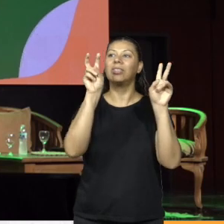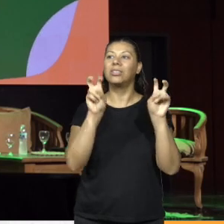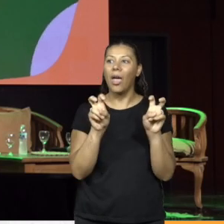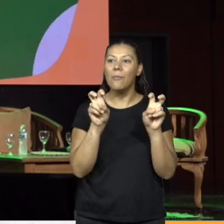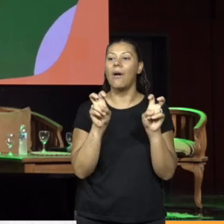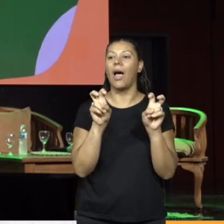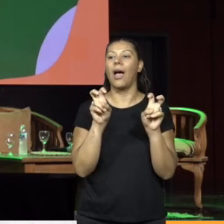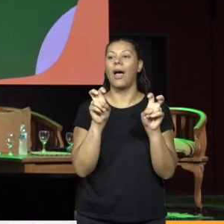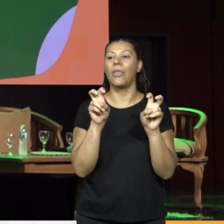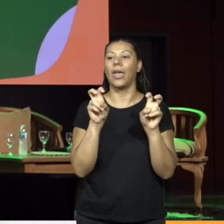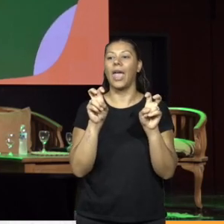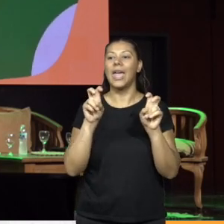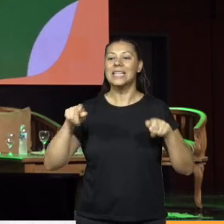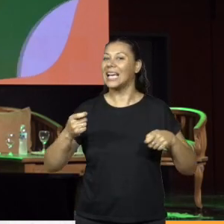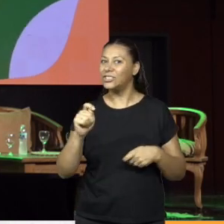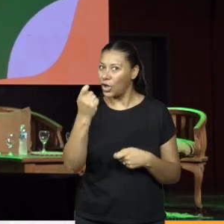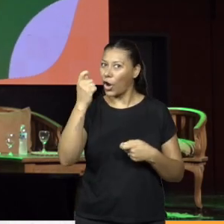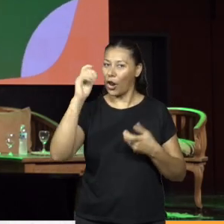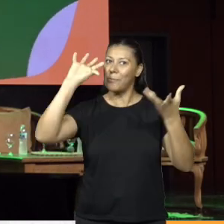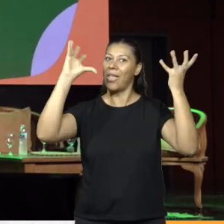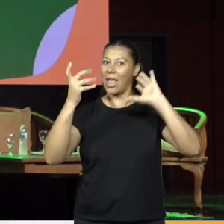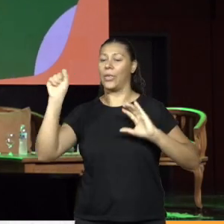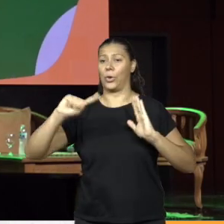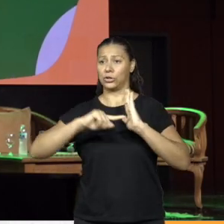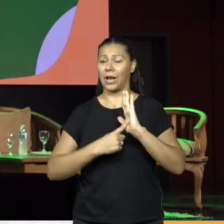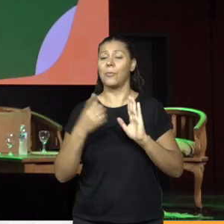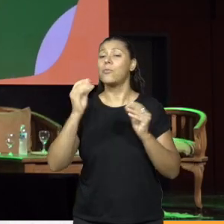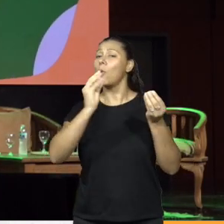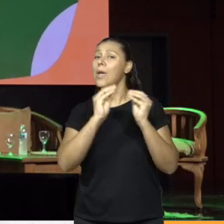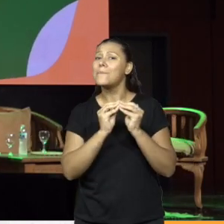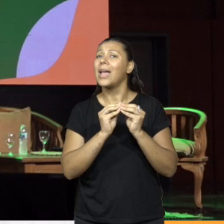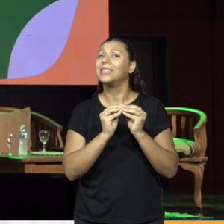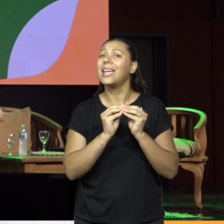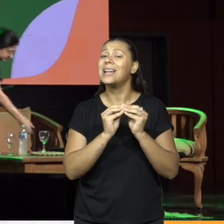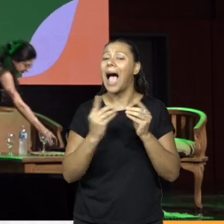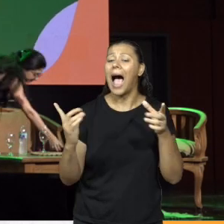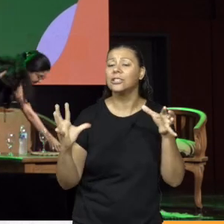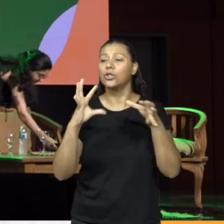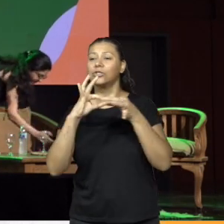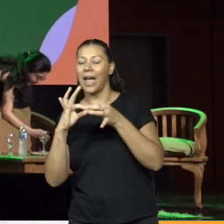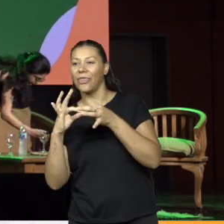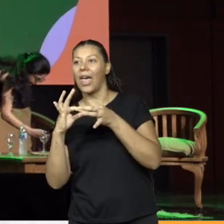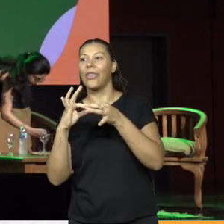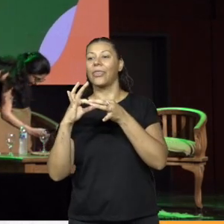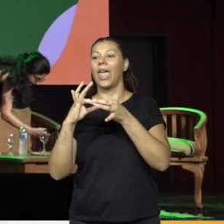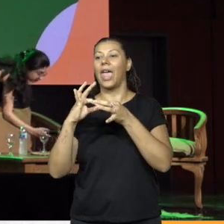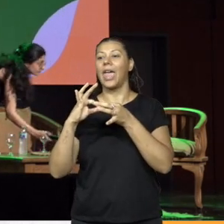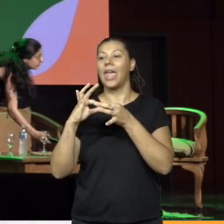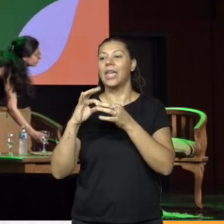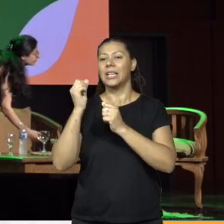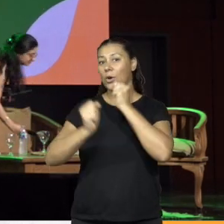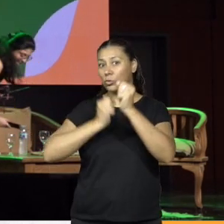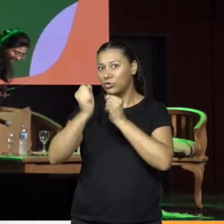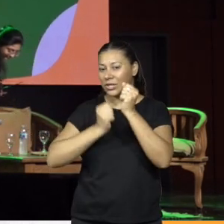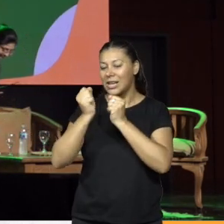de Buenos Aires, abordando la temática gestión ambiental asociada a la industria en la provincia de Tierra del Fuego,